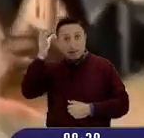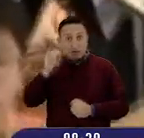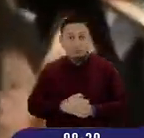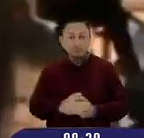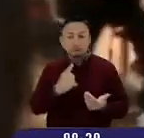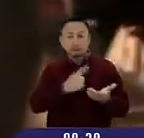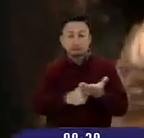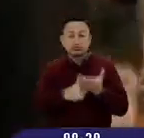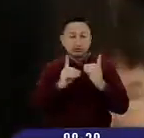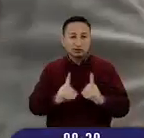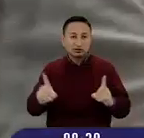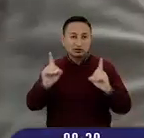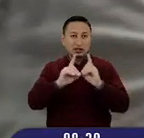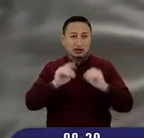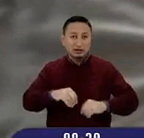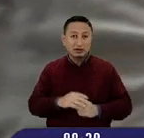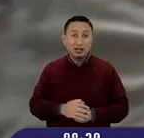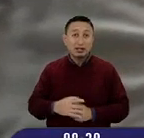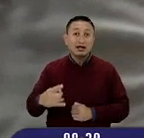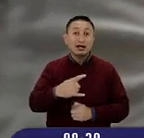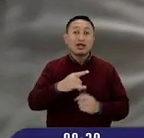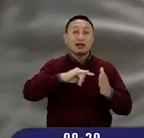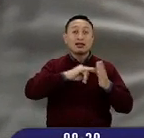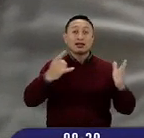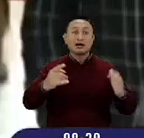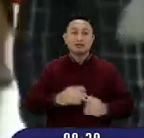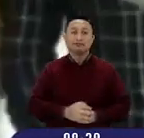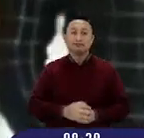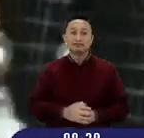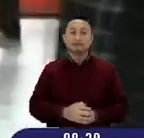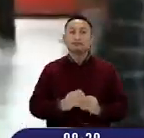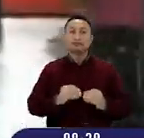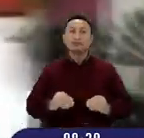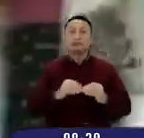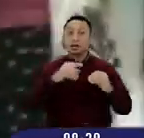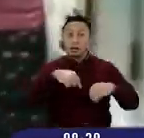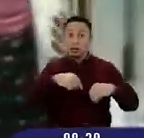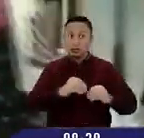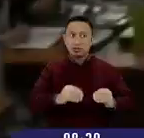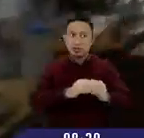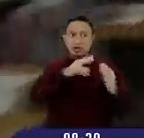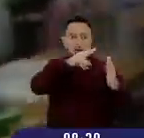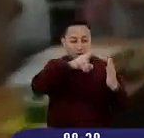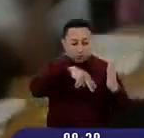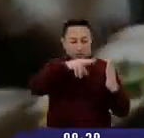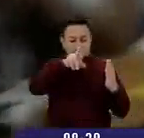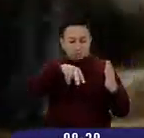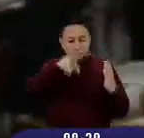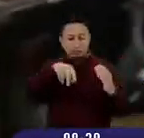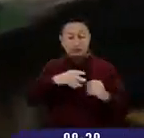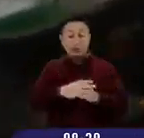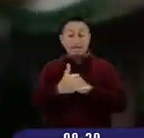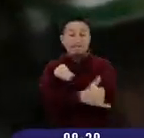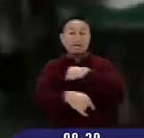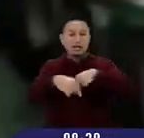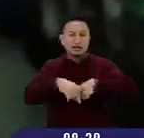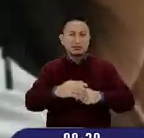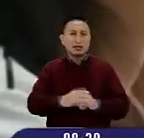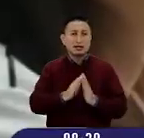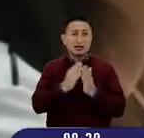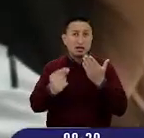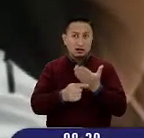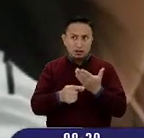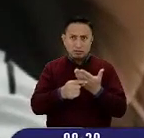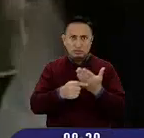de datos y realidad virtual. Además, se refuerza el hábito de la lectura, entrando al ranking de los países con más libros